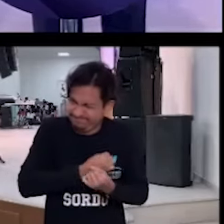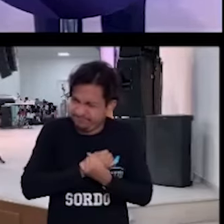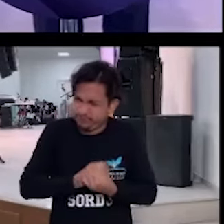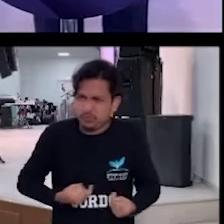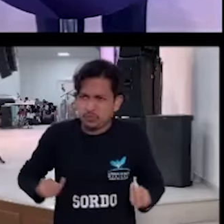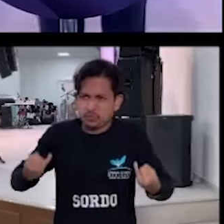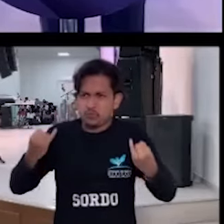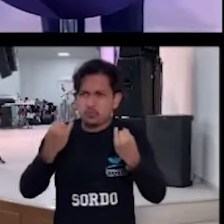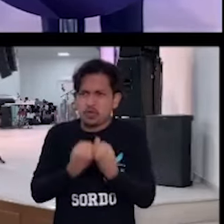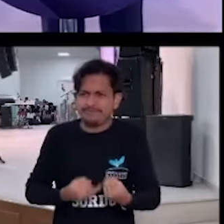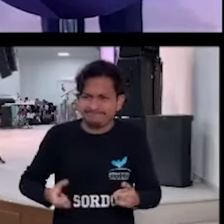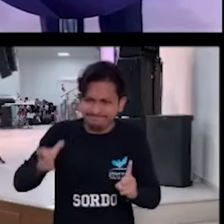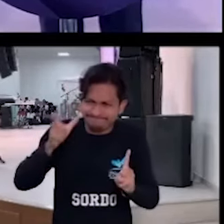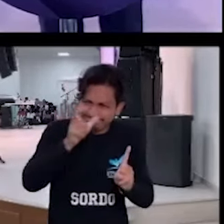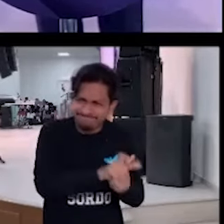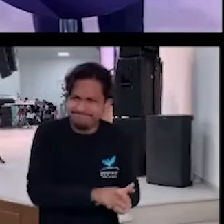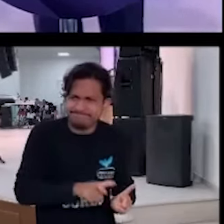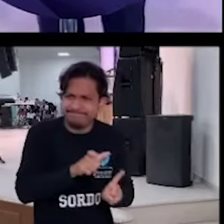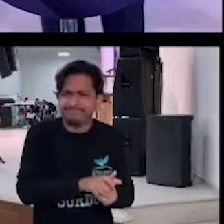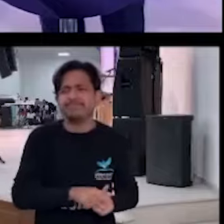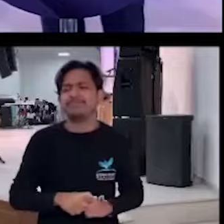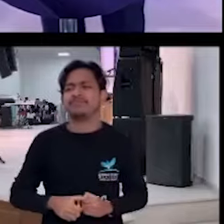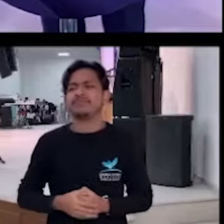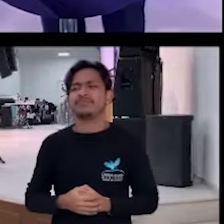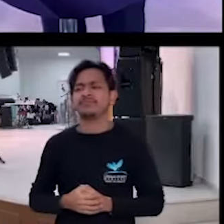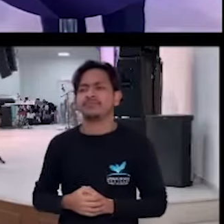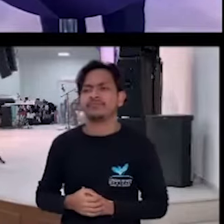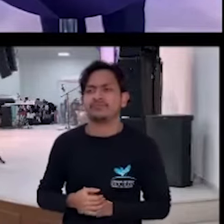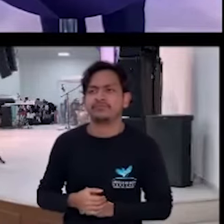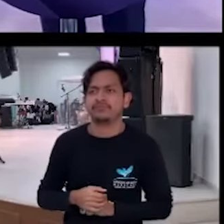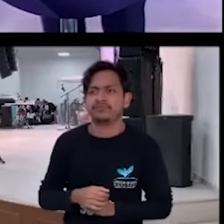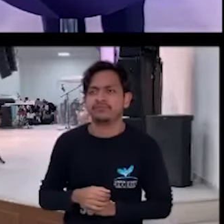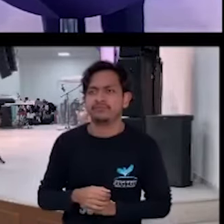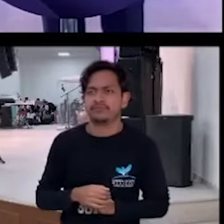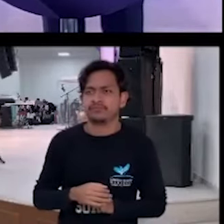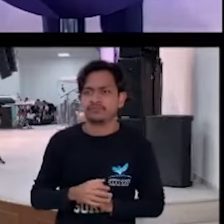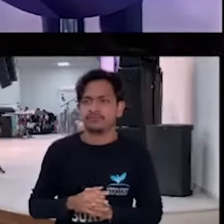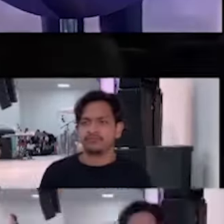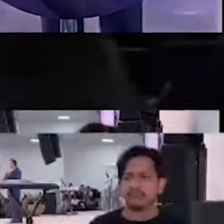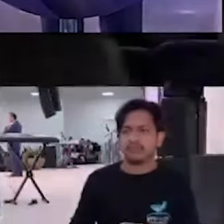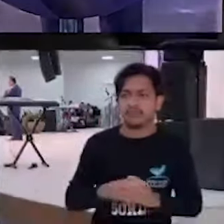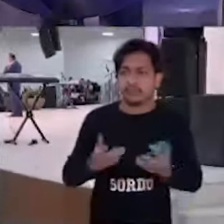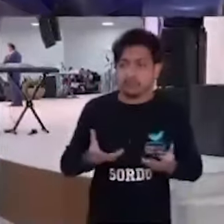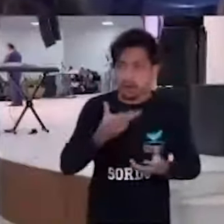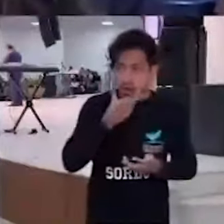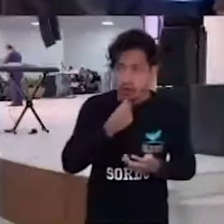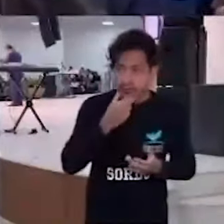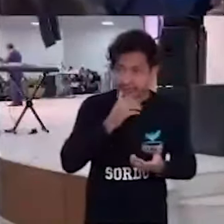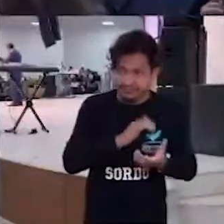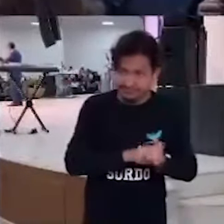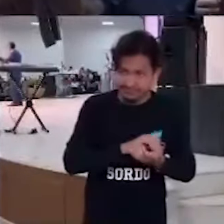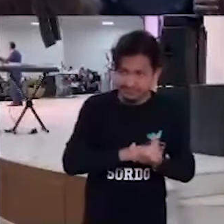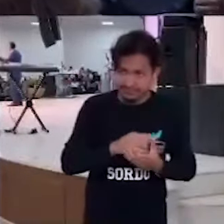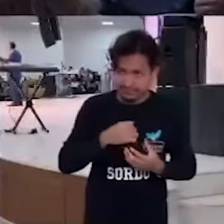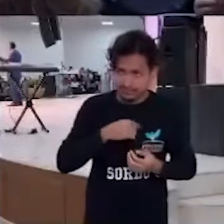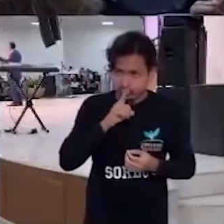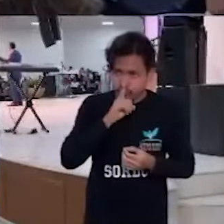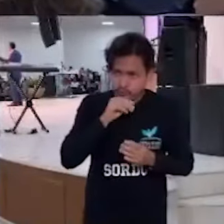en cuerpo y alma. No debemos ocultar absolutamente nada. No debemos decirle ninguna